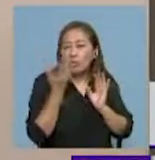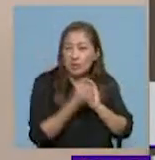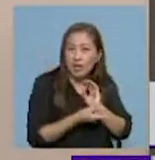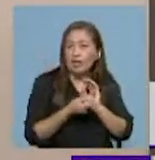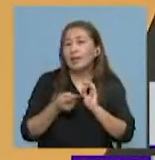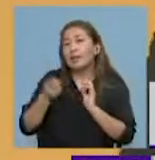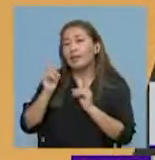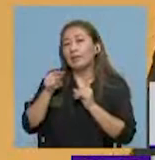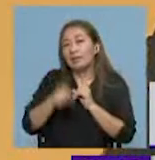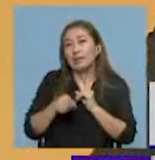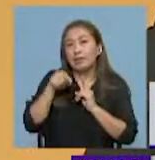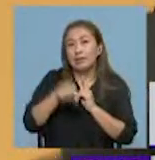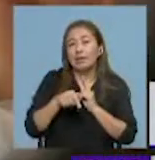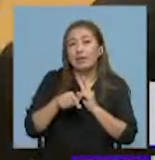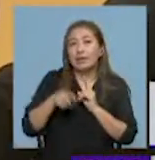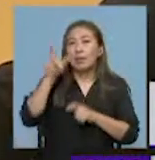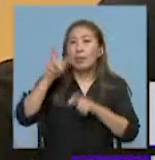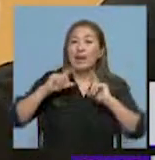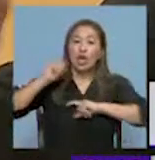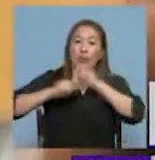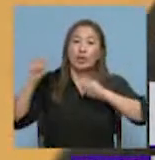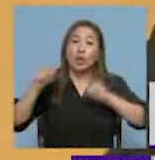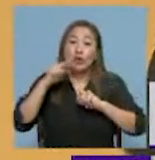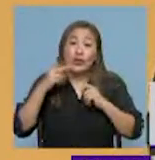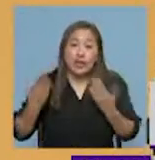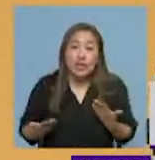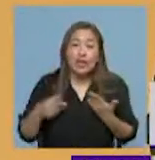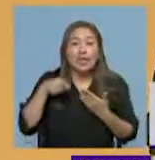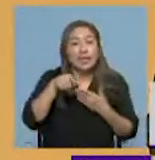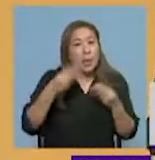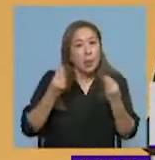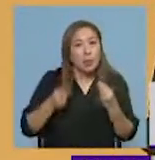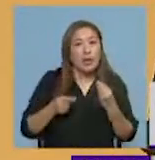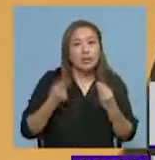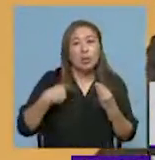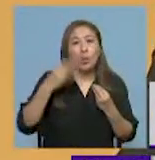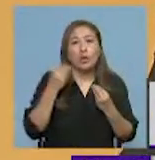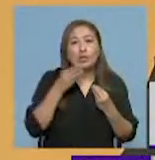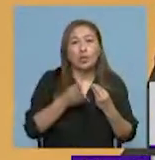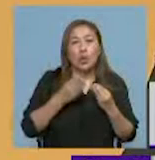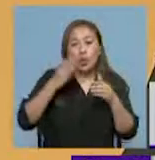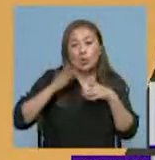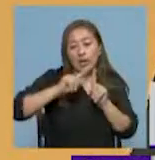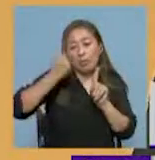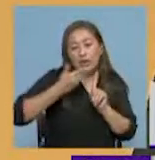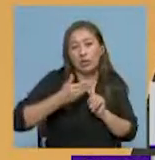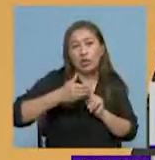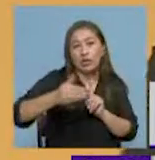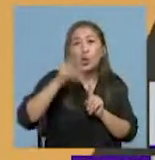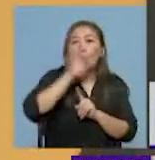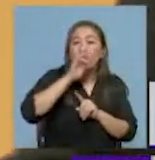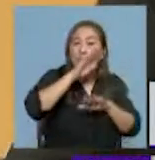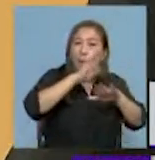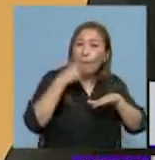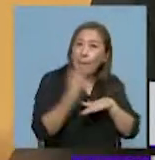pero aparte en este caso para los pañuelos verdes que pasa cuando si ustedes quisieran prolongar un embarazo de una niña que